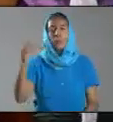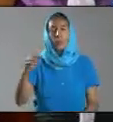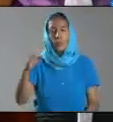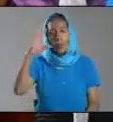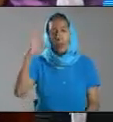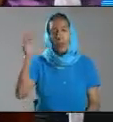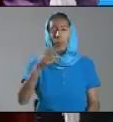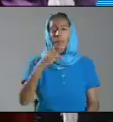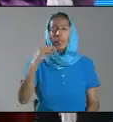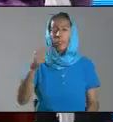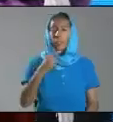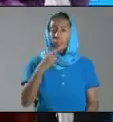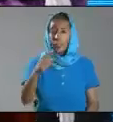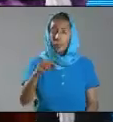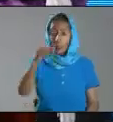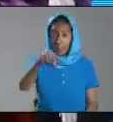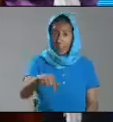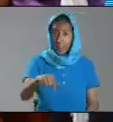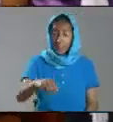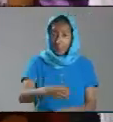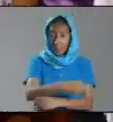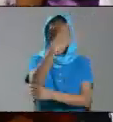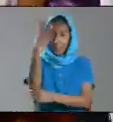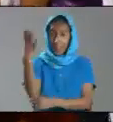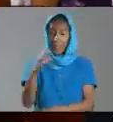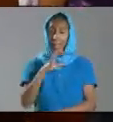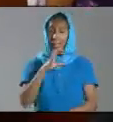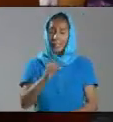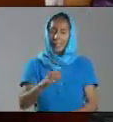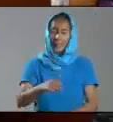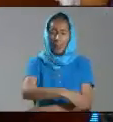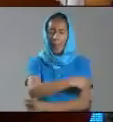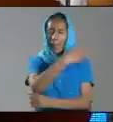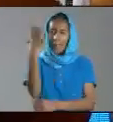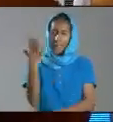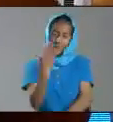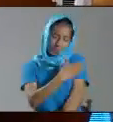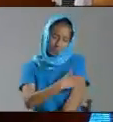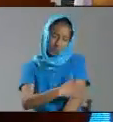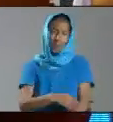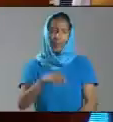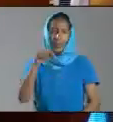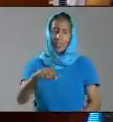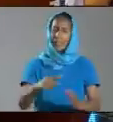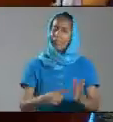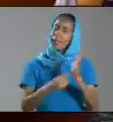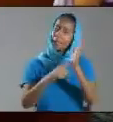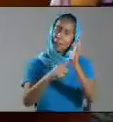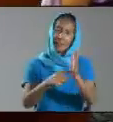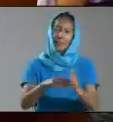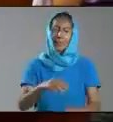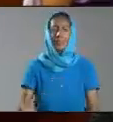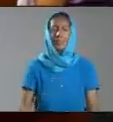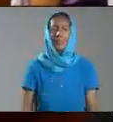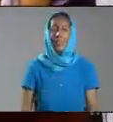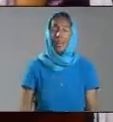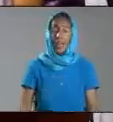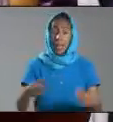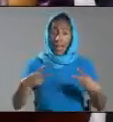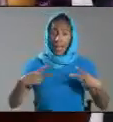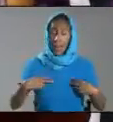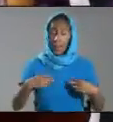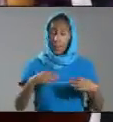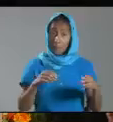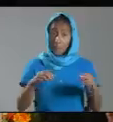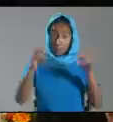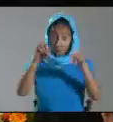Y esto es muestra de que es mañana de misericordia. Hay gente que está siendo alcanzada por el Señor, tocada por